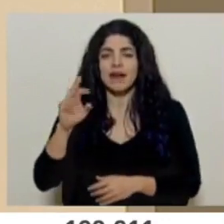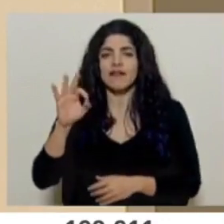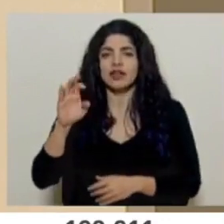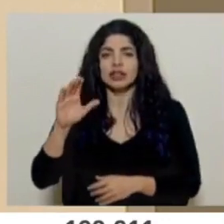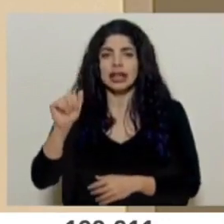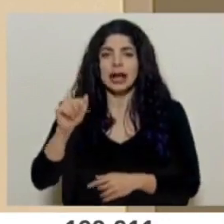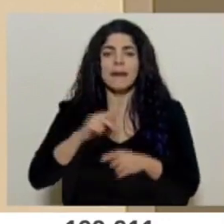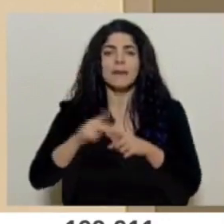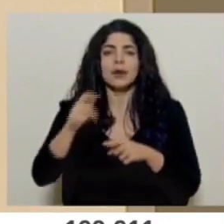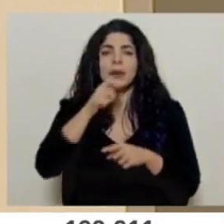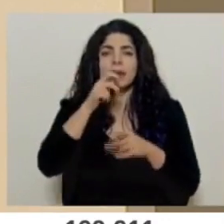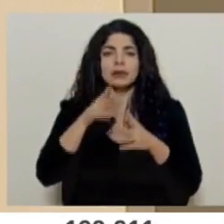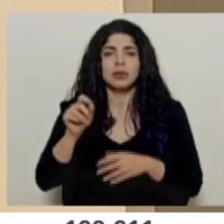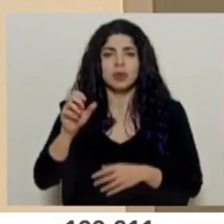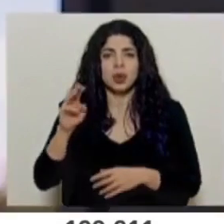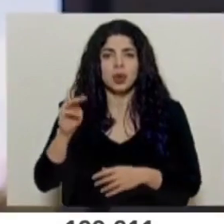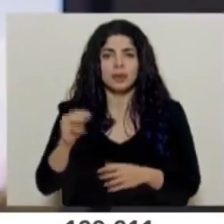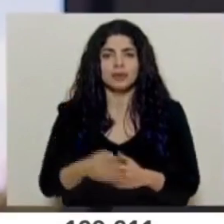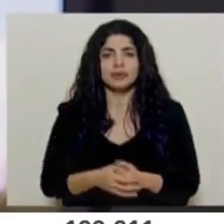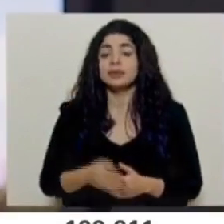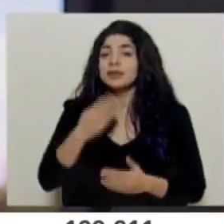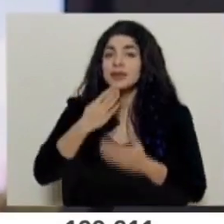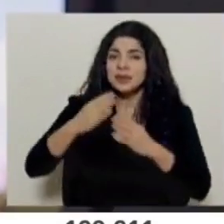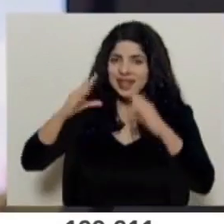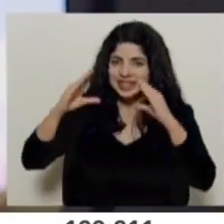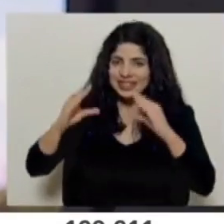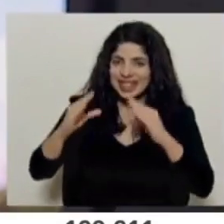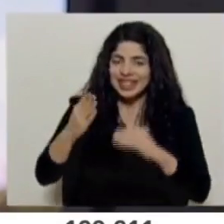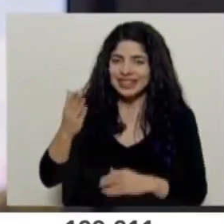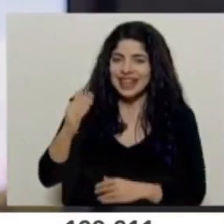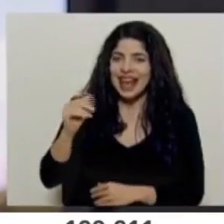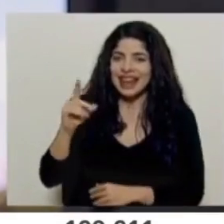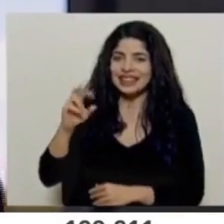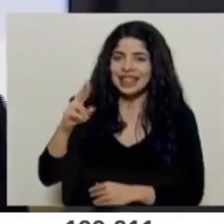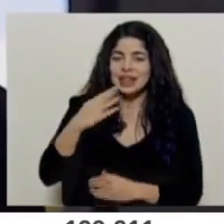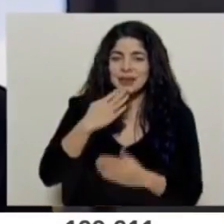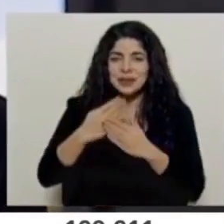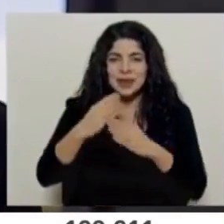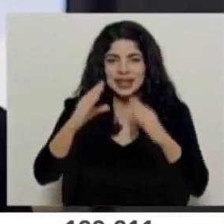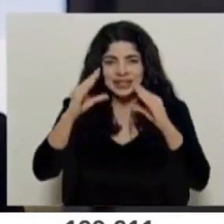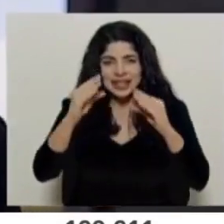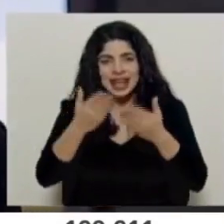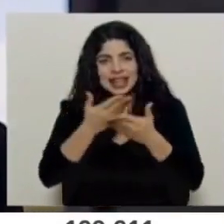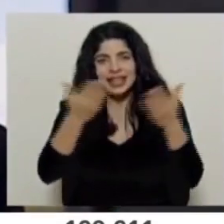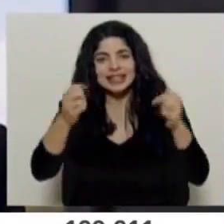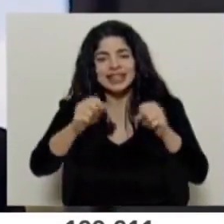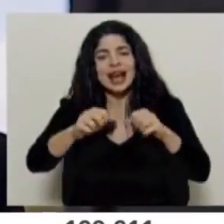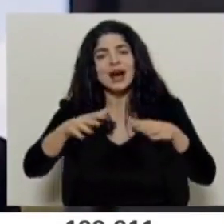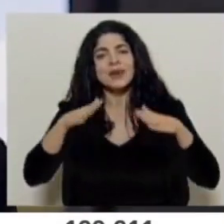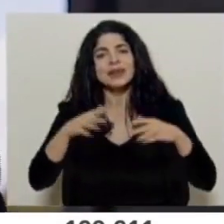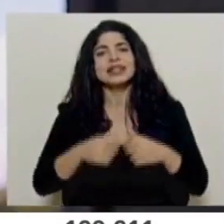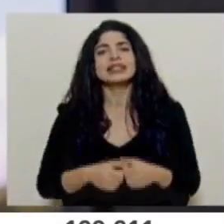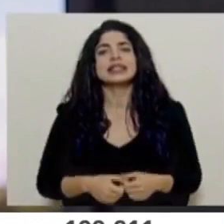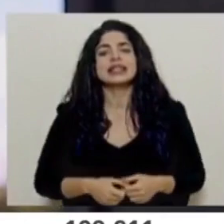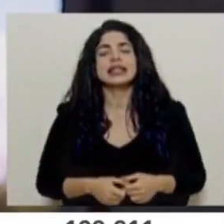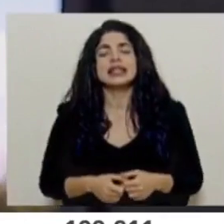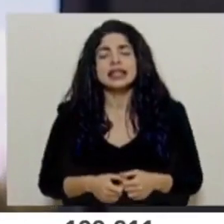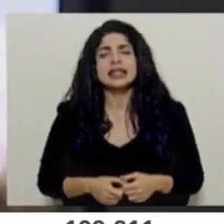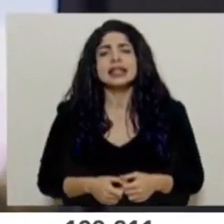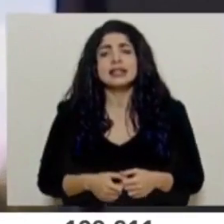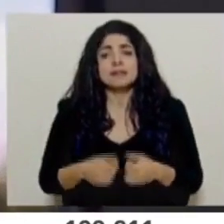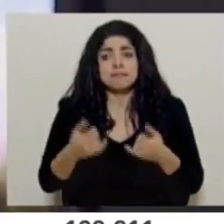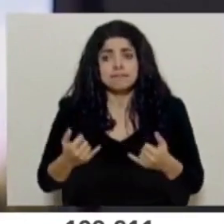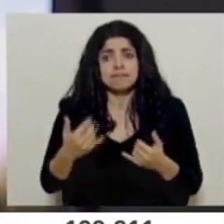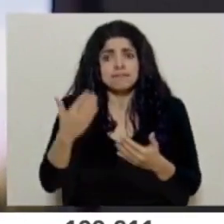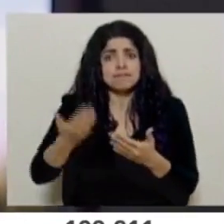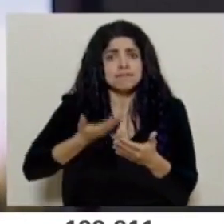puroperiodismo.com. Muy buenas tardes, don Alexander, muy buenas tardes a la audiencia. Con la